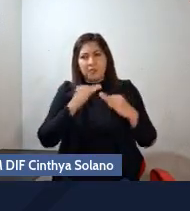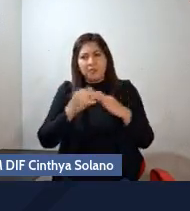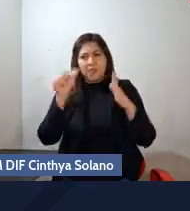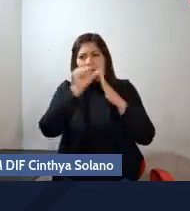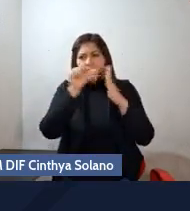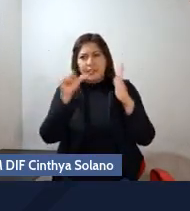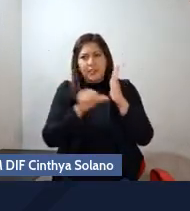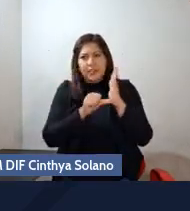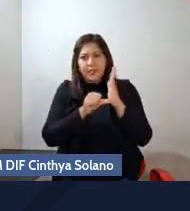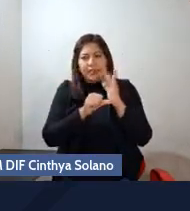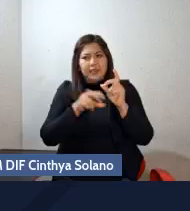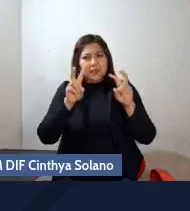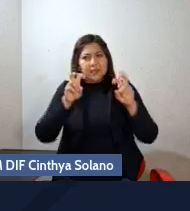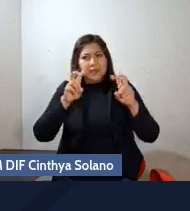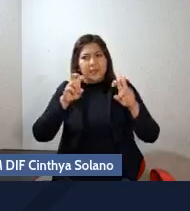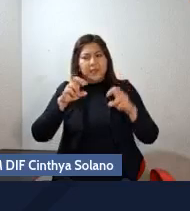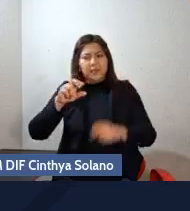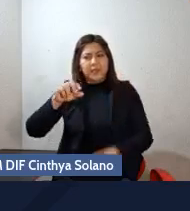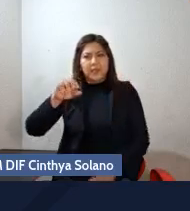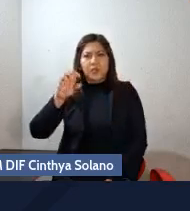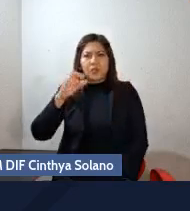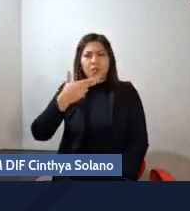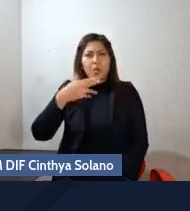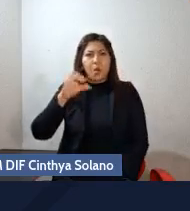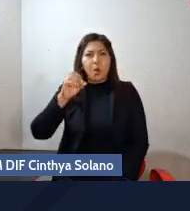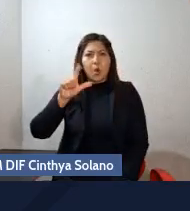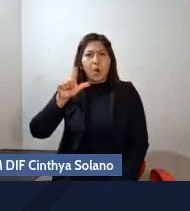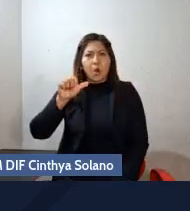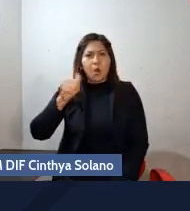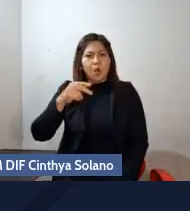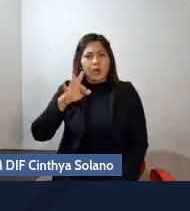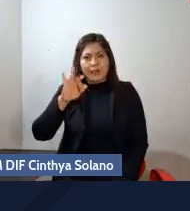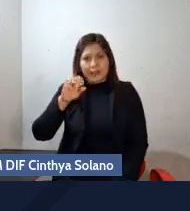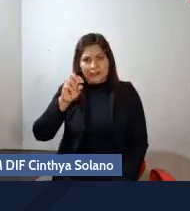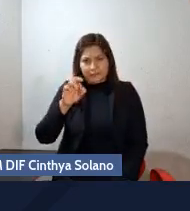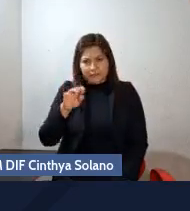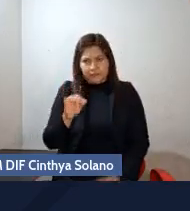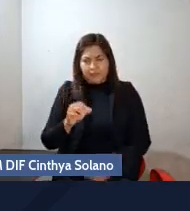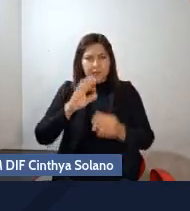hológrafo fueron derogados, entonces ya no existe como tal